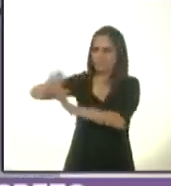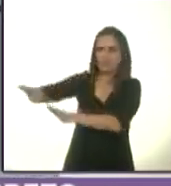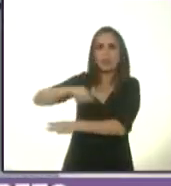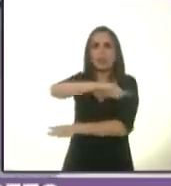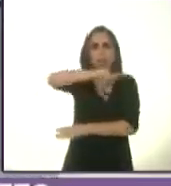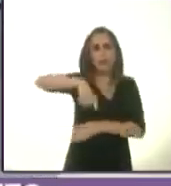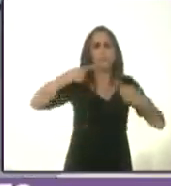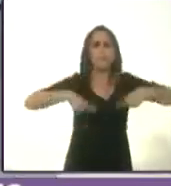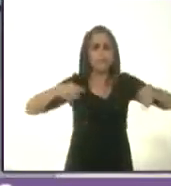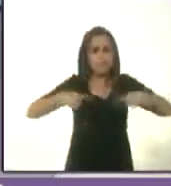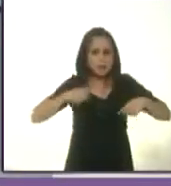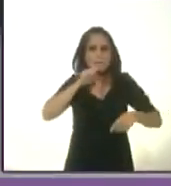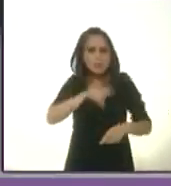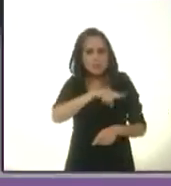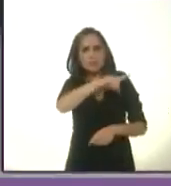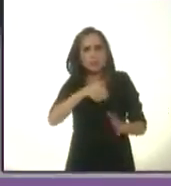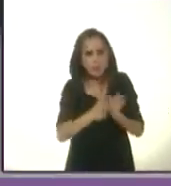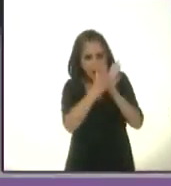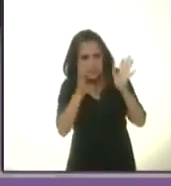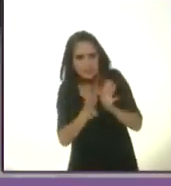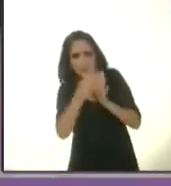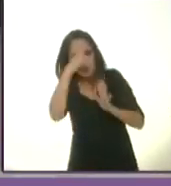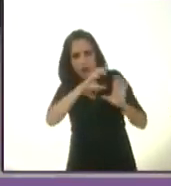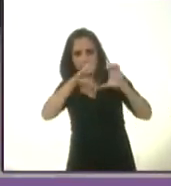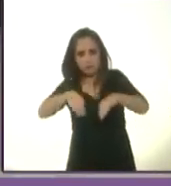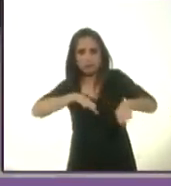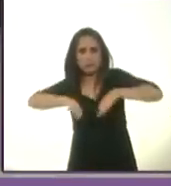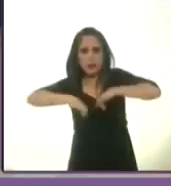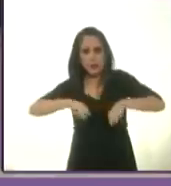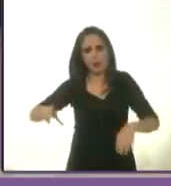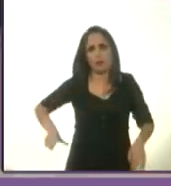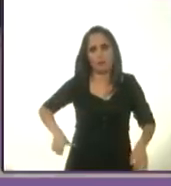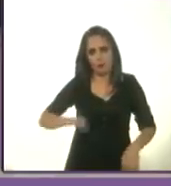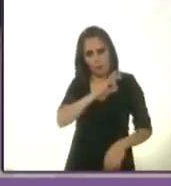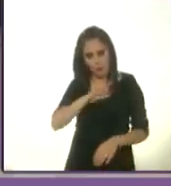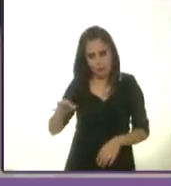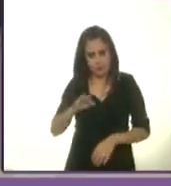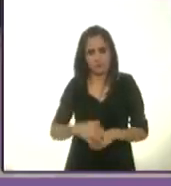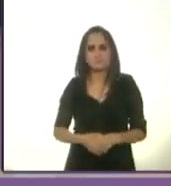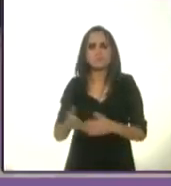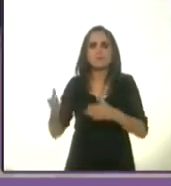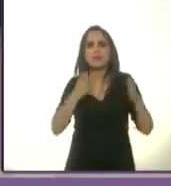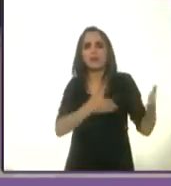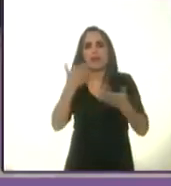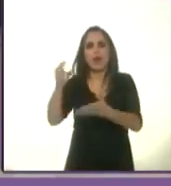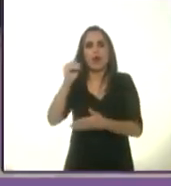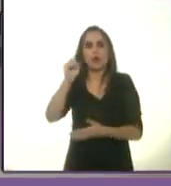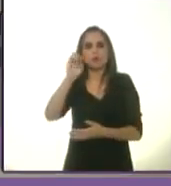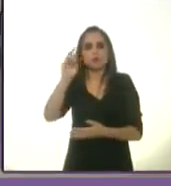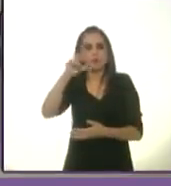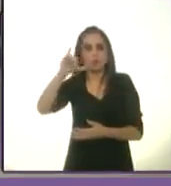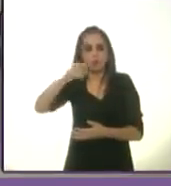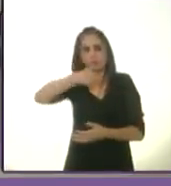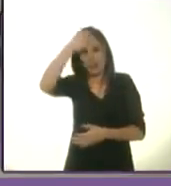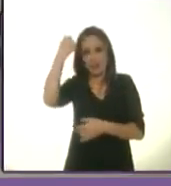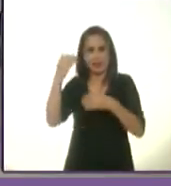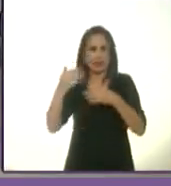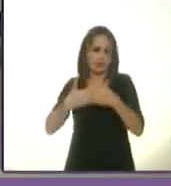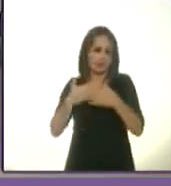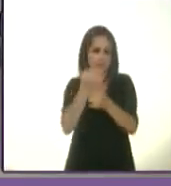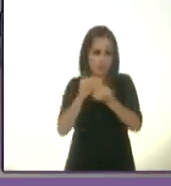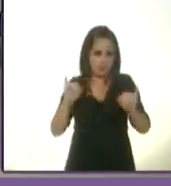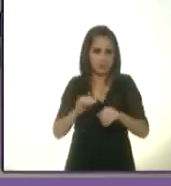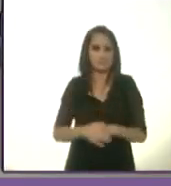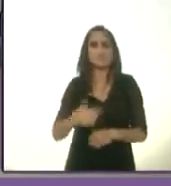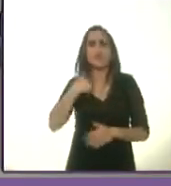cargos muchísimas gracias candidata le cede el uso de la voz a la candidata sin partido lore nos ordena adelante candidata hablando sobre la